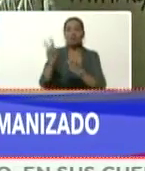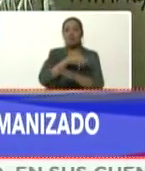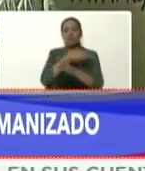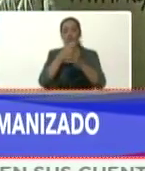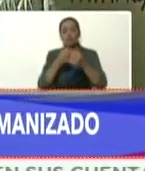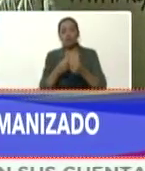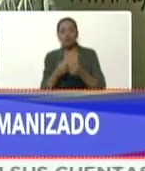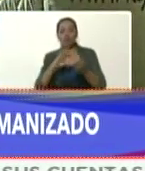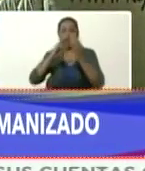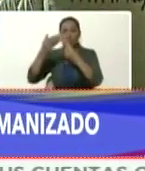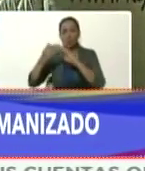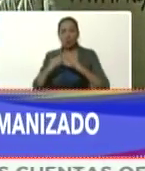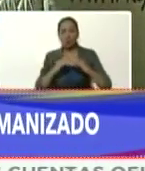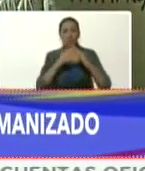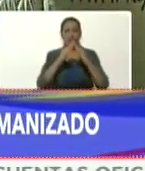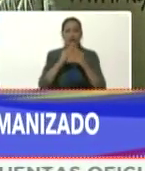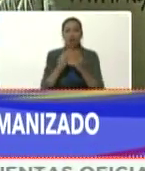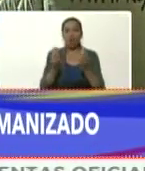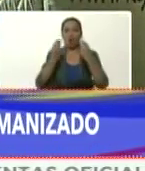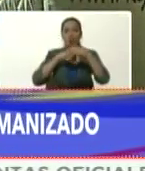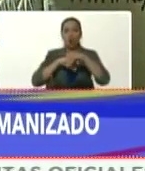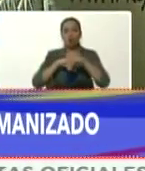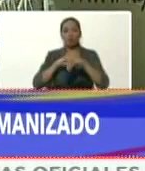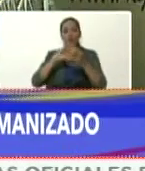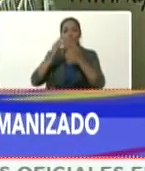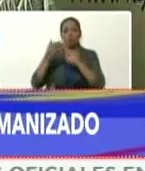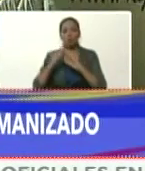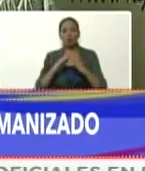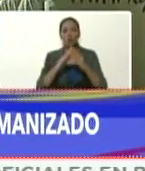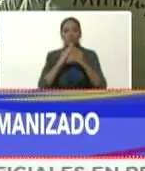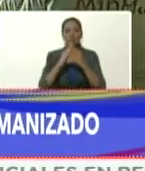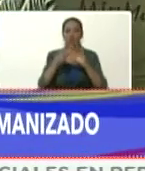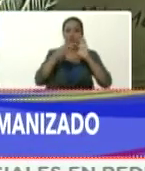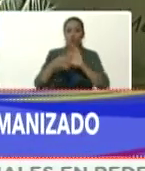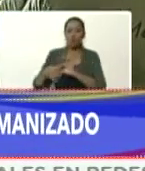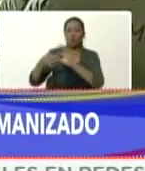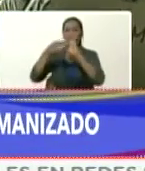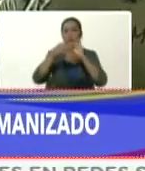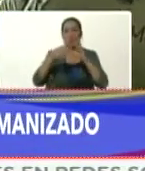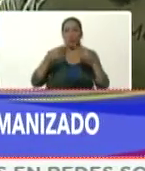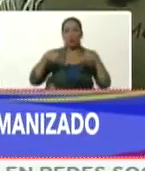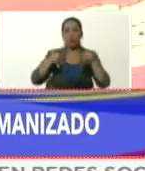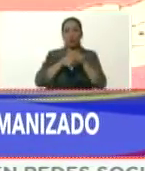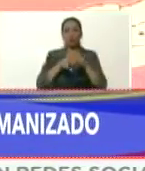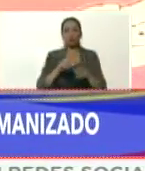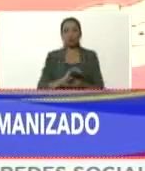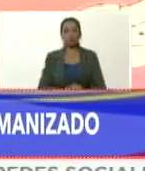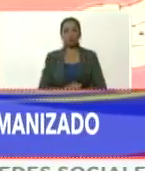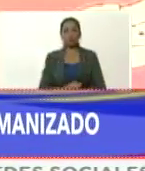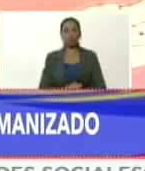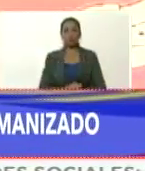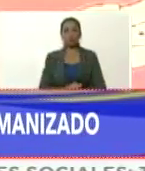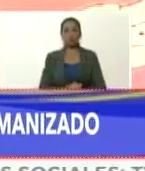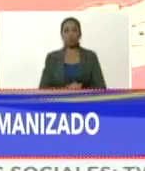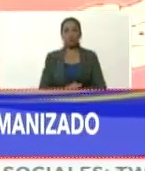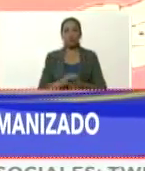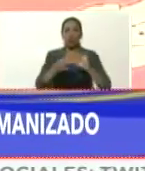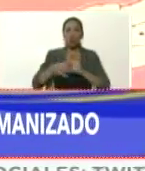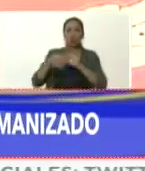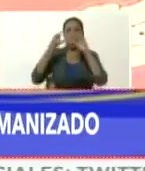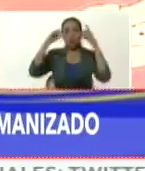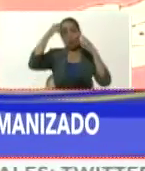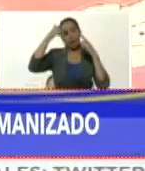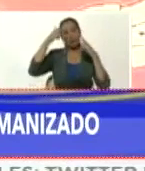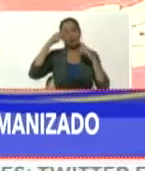la comuna, los consejos comunales, se articule. La UVCH, la